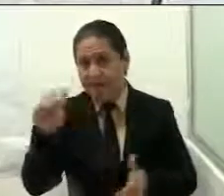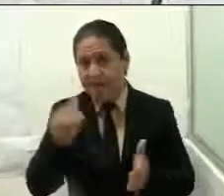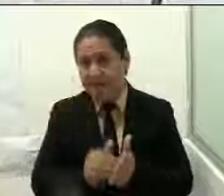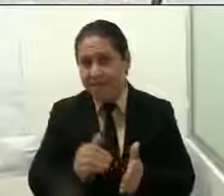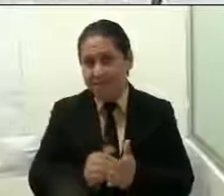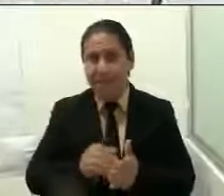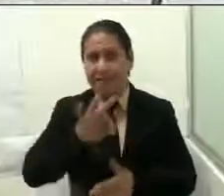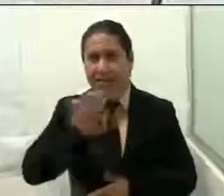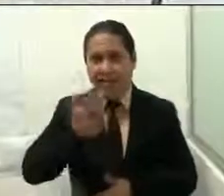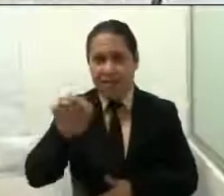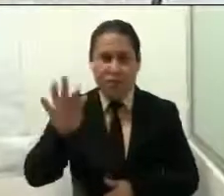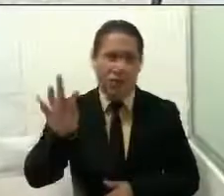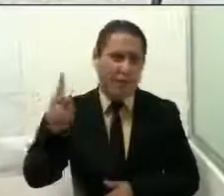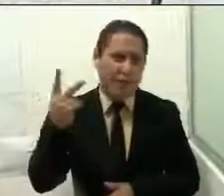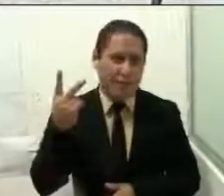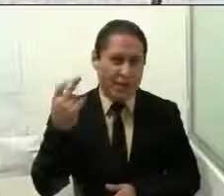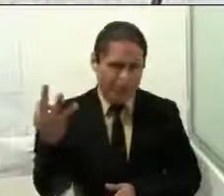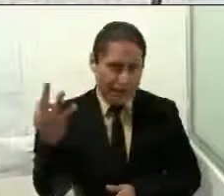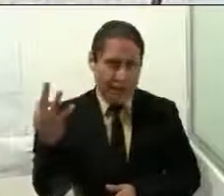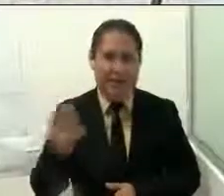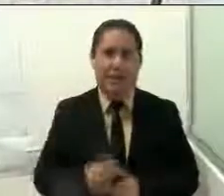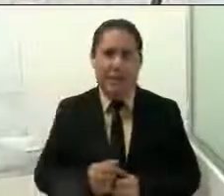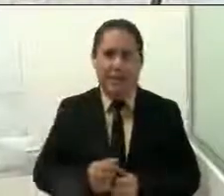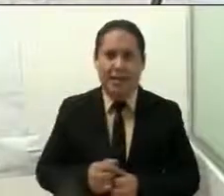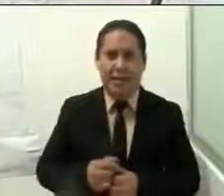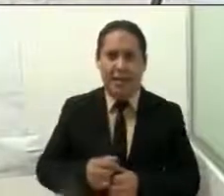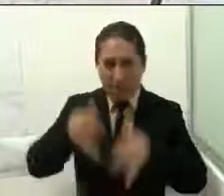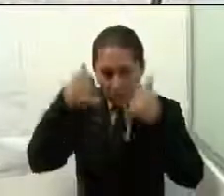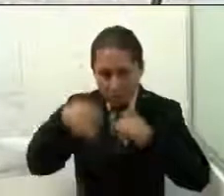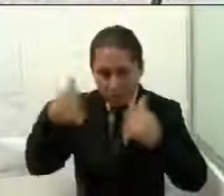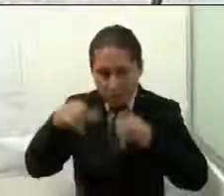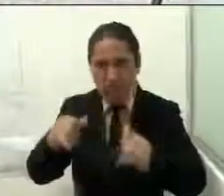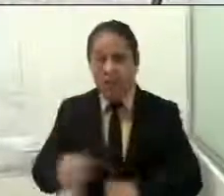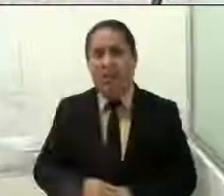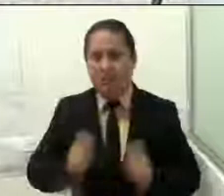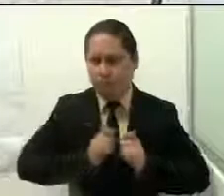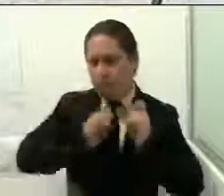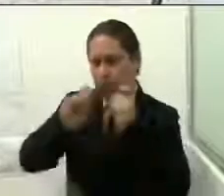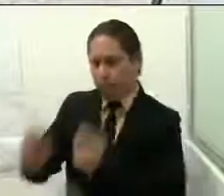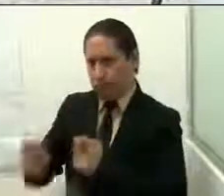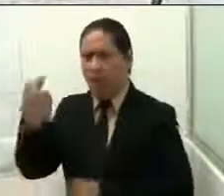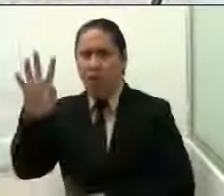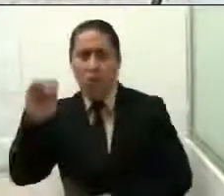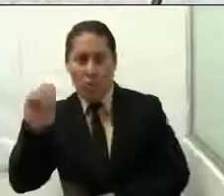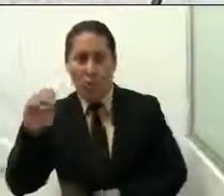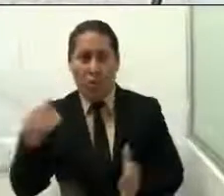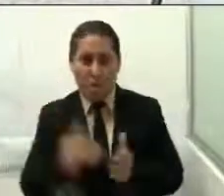10.343 sementales bovinos a nueve mil 499